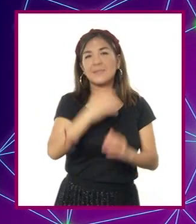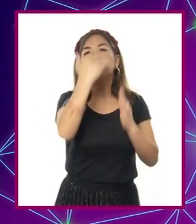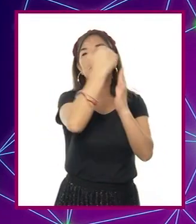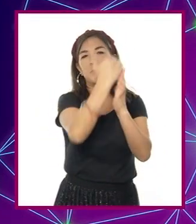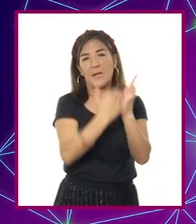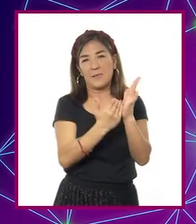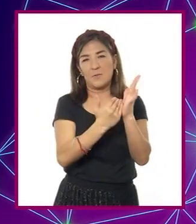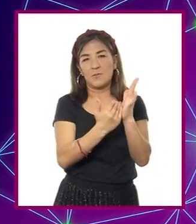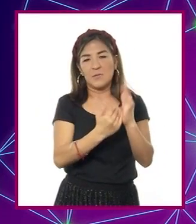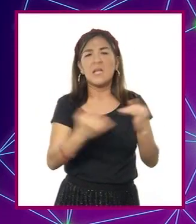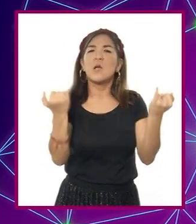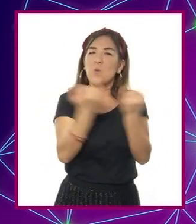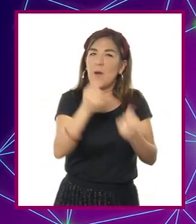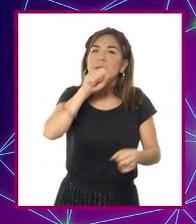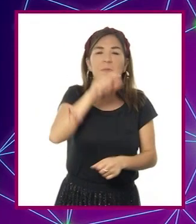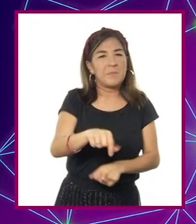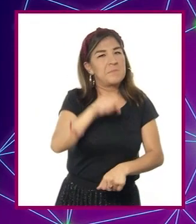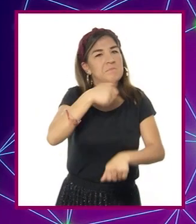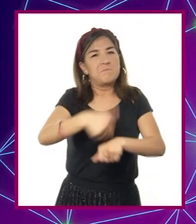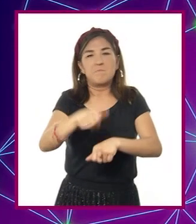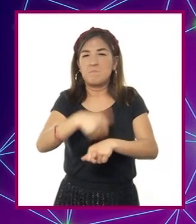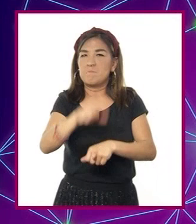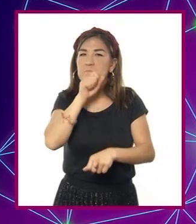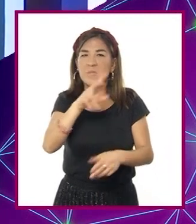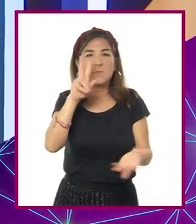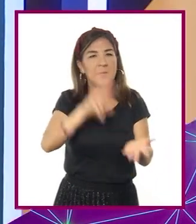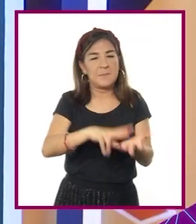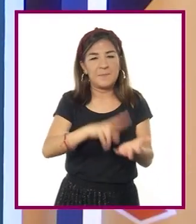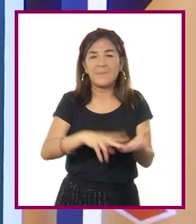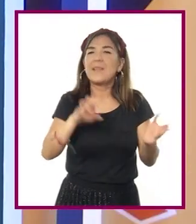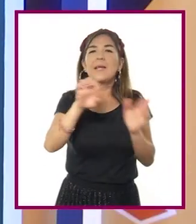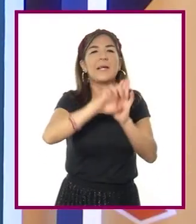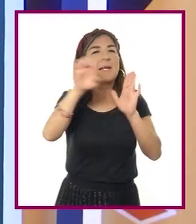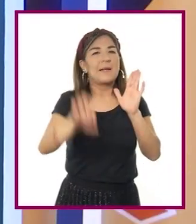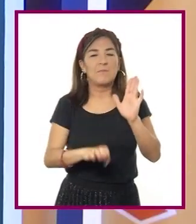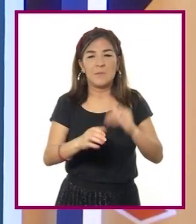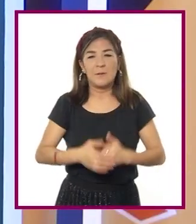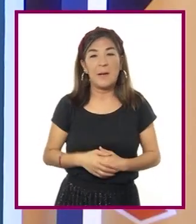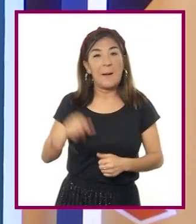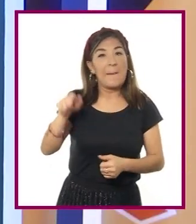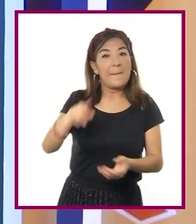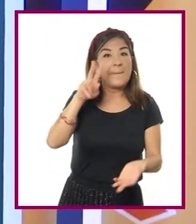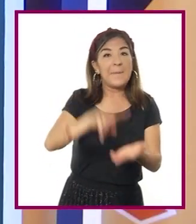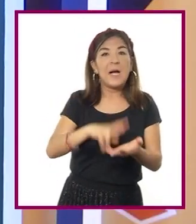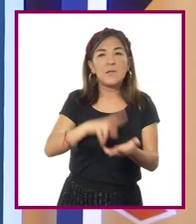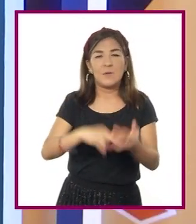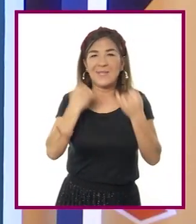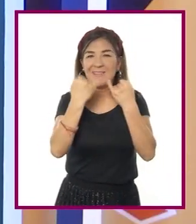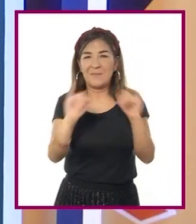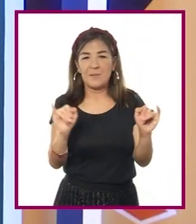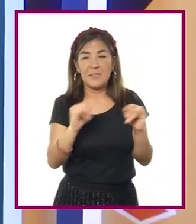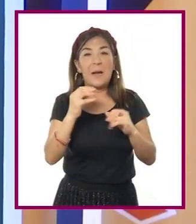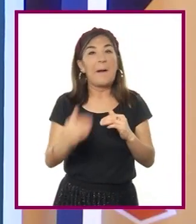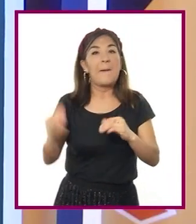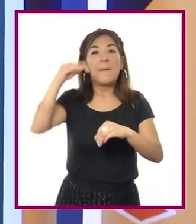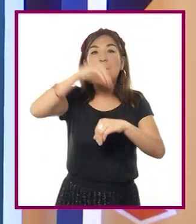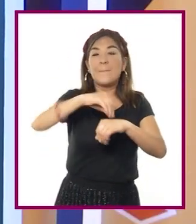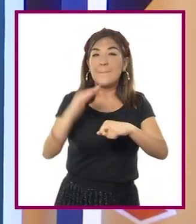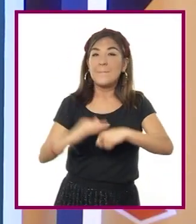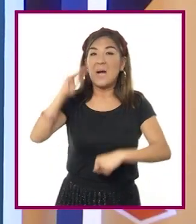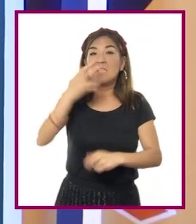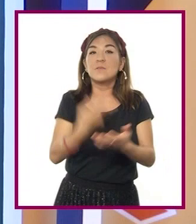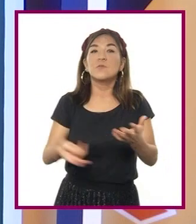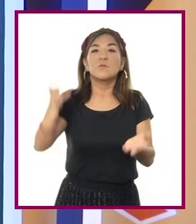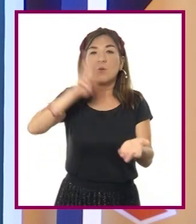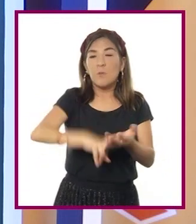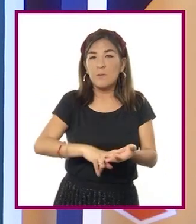disminuyen, también en la misma proporción. Por ejemplo, si la variable independiente aumenta al doble,